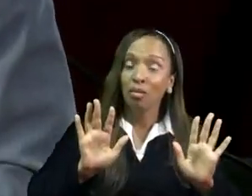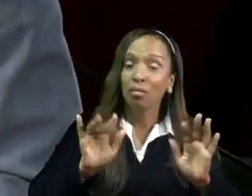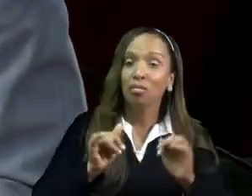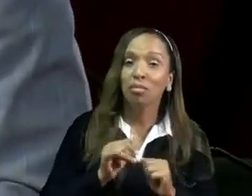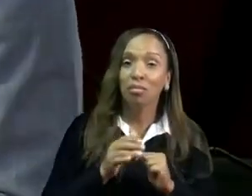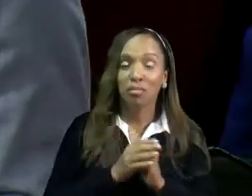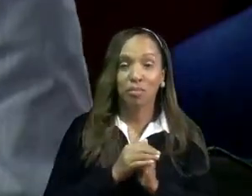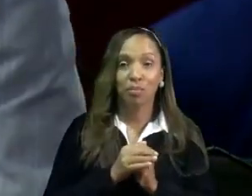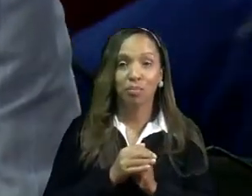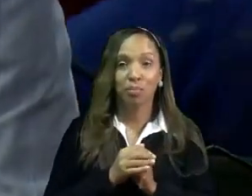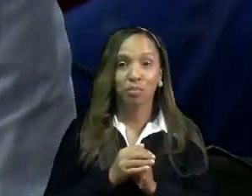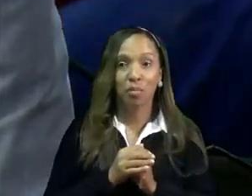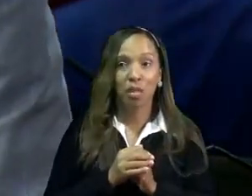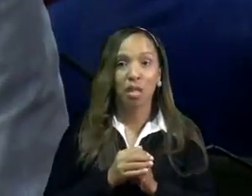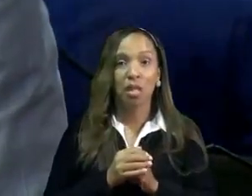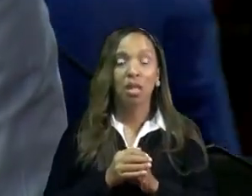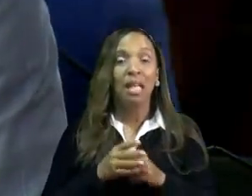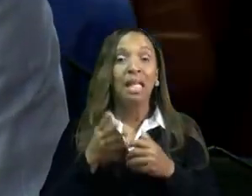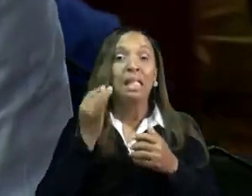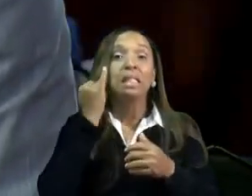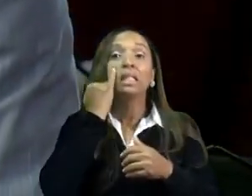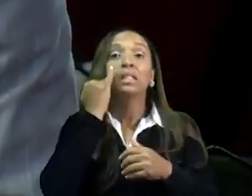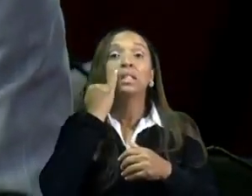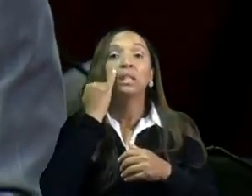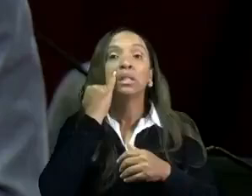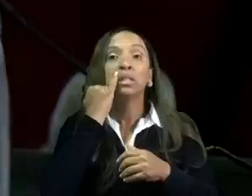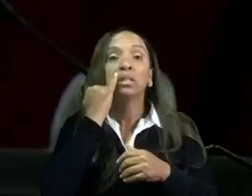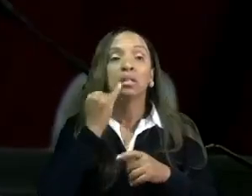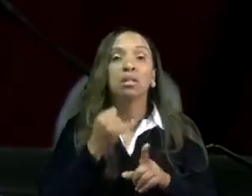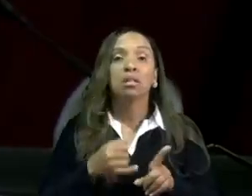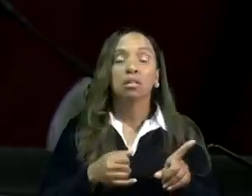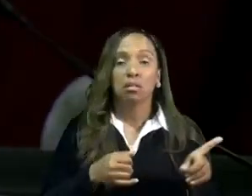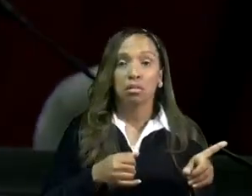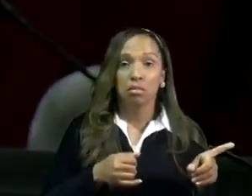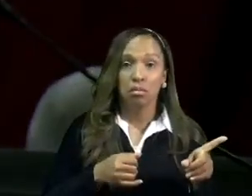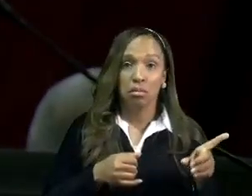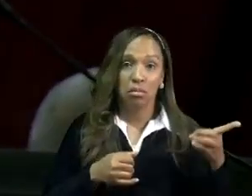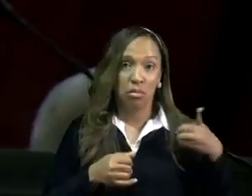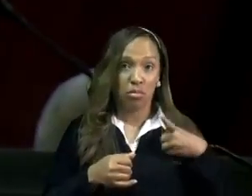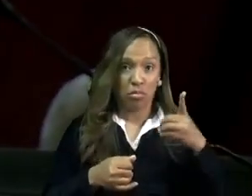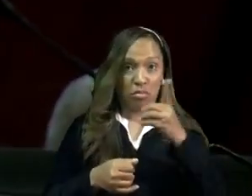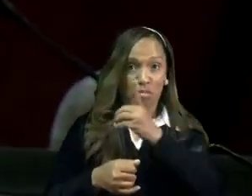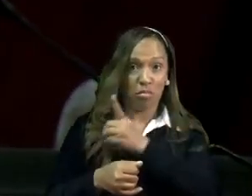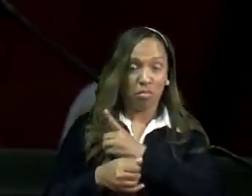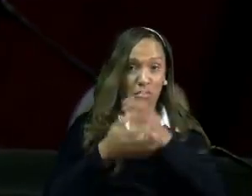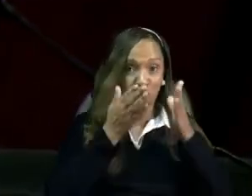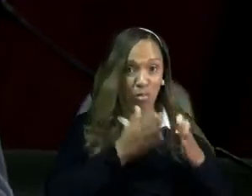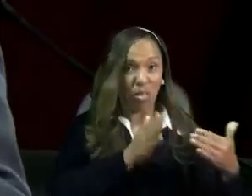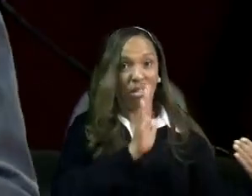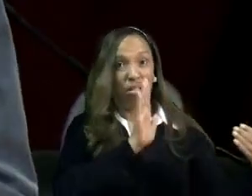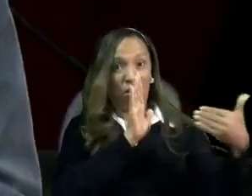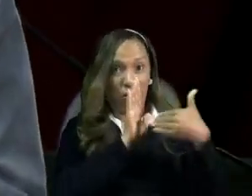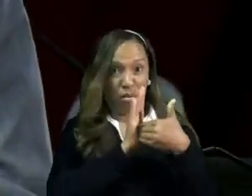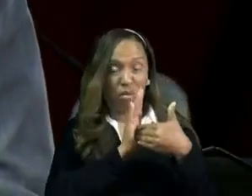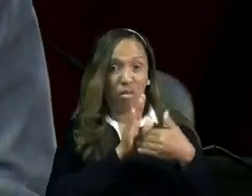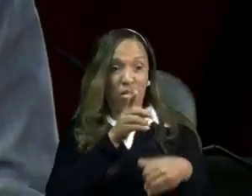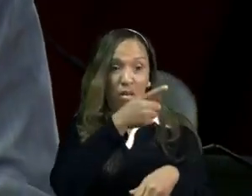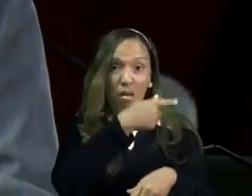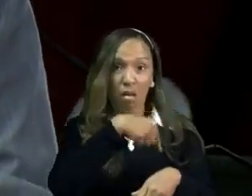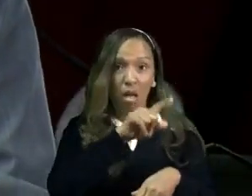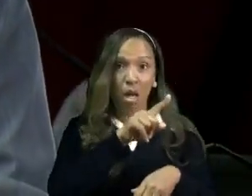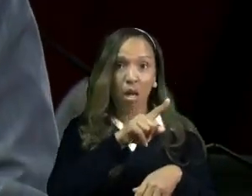cara es a los diputados de la oposición. ¿Y saben por qué lo digo? Porque aquí tengo más